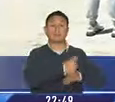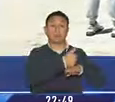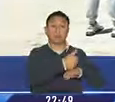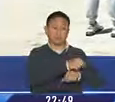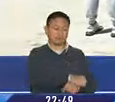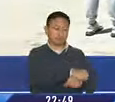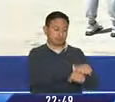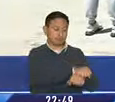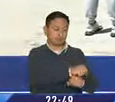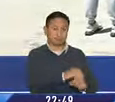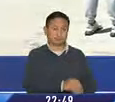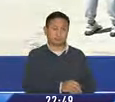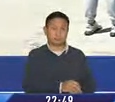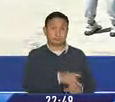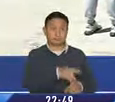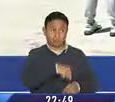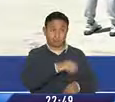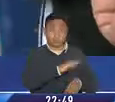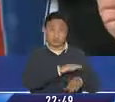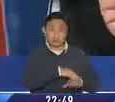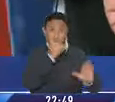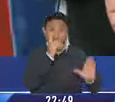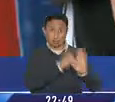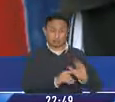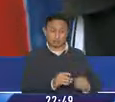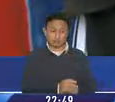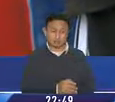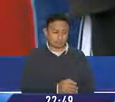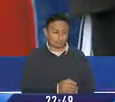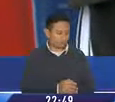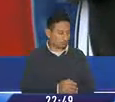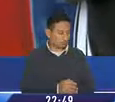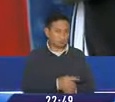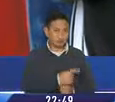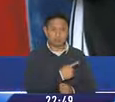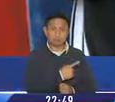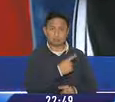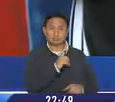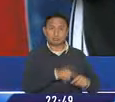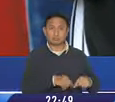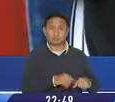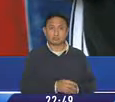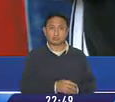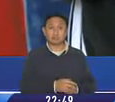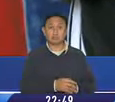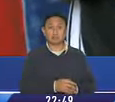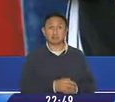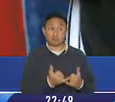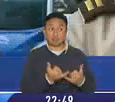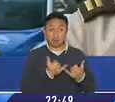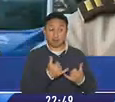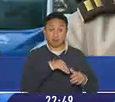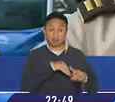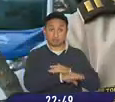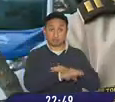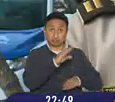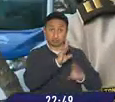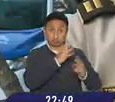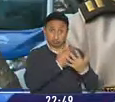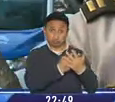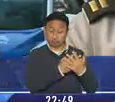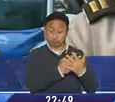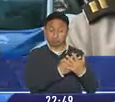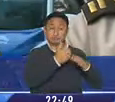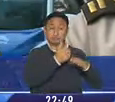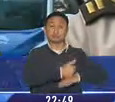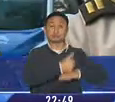competente, esperaban que responda por las acusaciones, pero eso no será posible, al menos no detenido. La autoridad competente en la